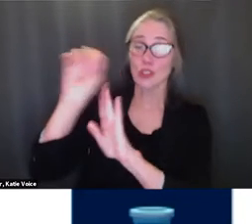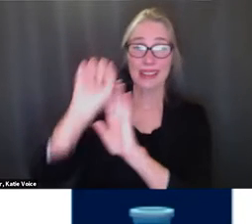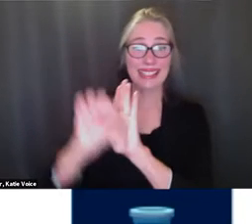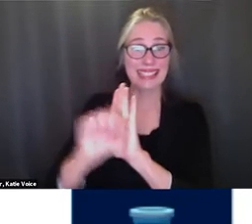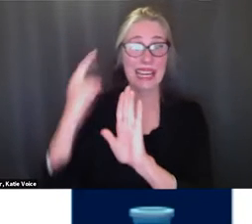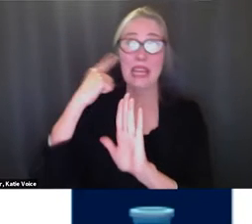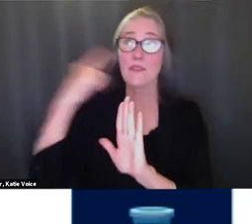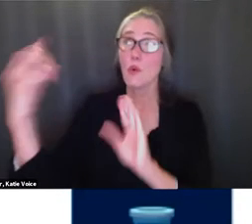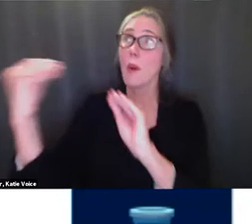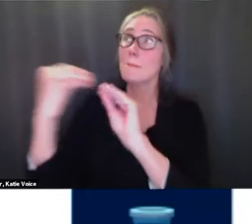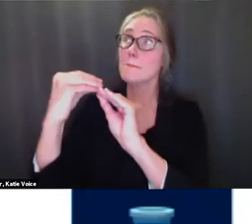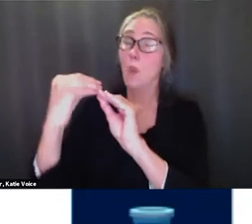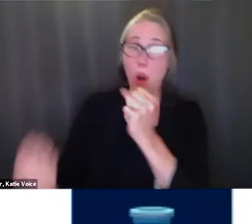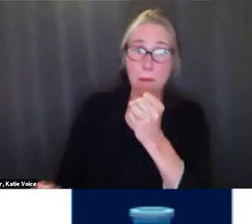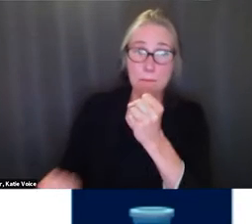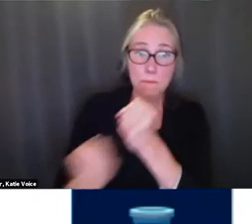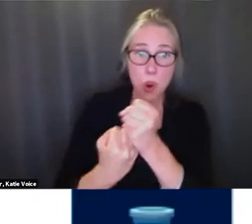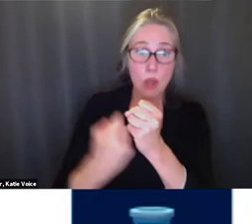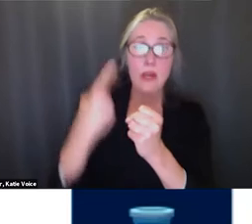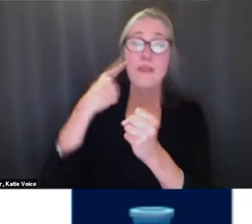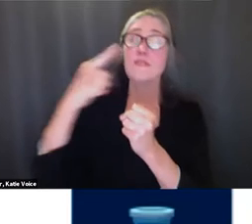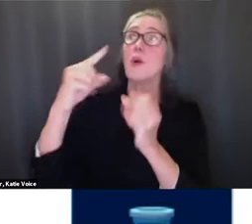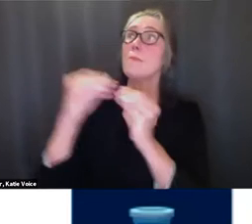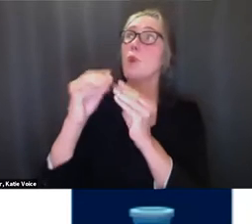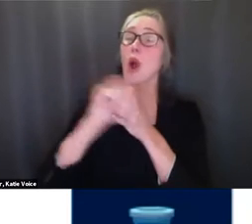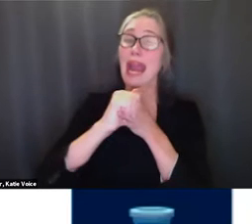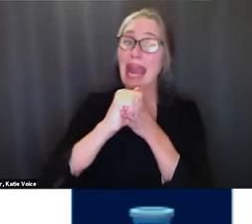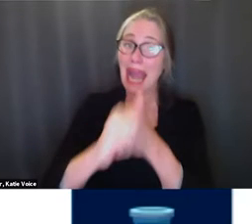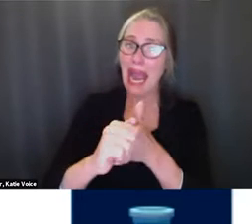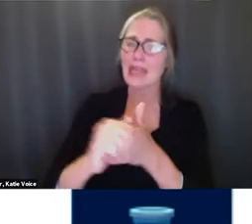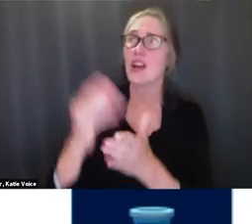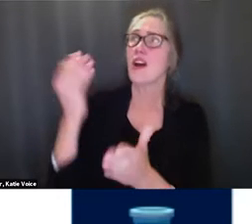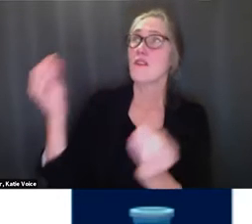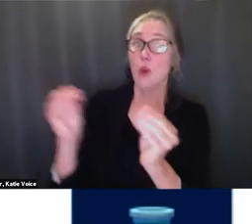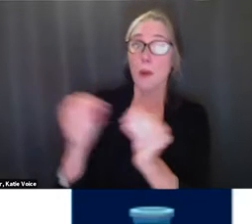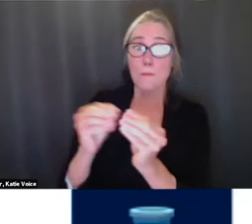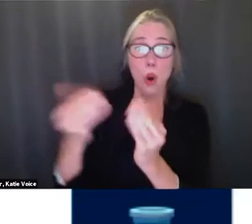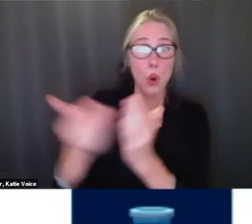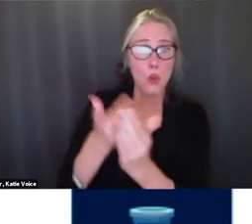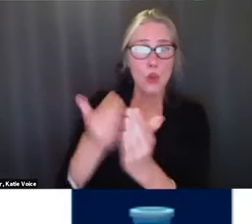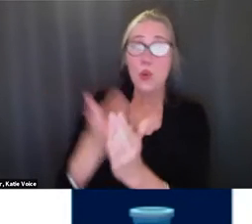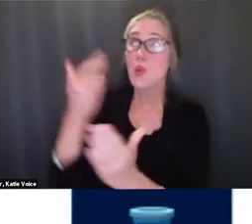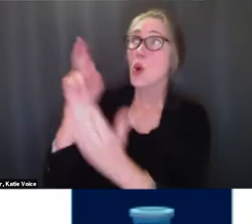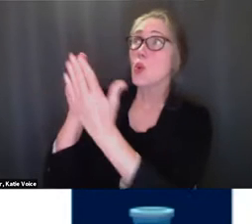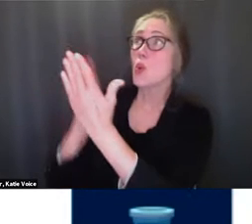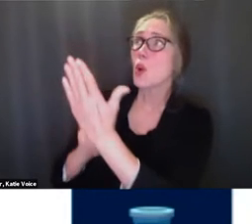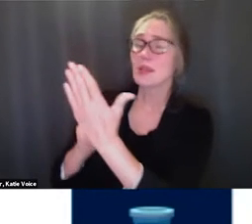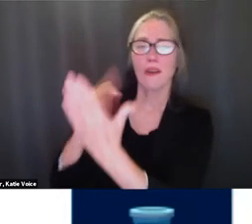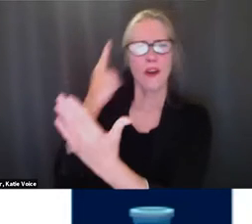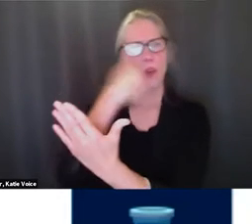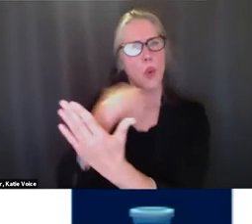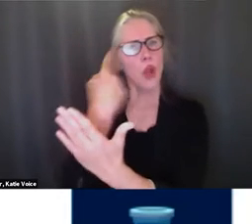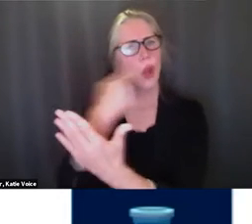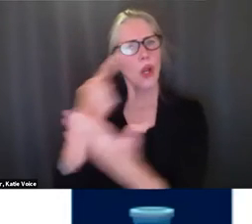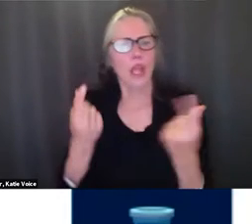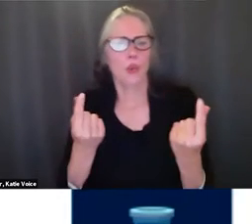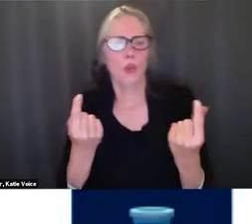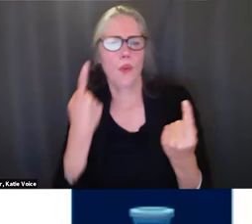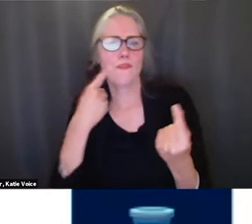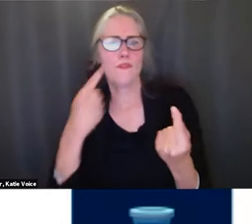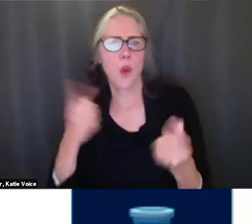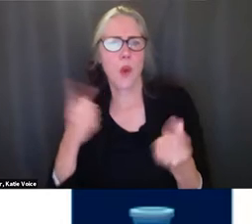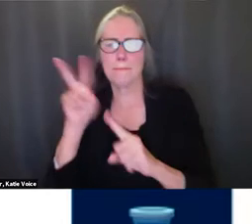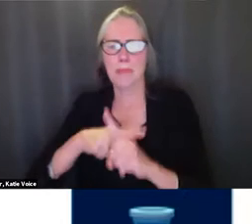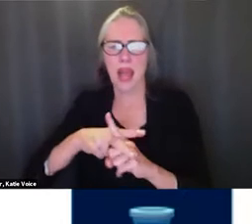buscando esta última ronda de directrices respecto a cómo se va a ver la escuela este verano, cómo se va a ver la escuela en este otoño.